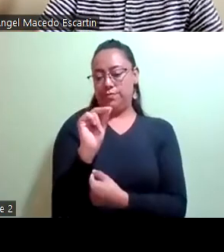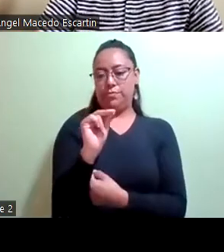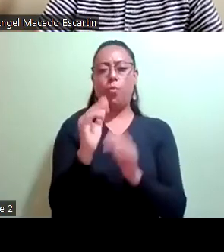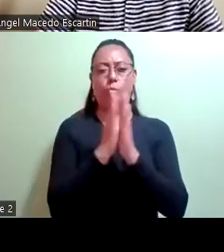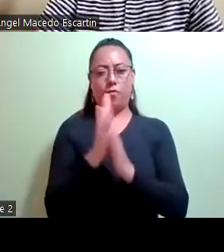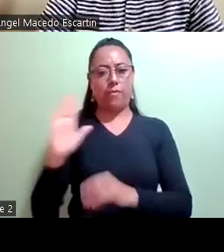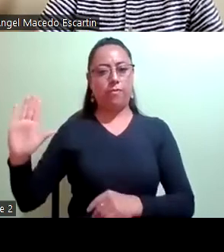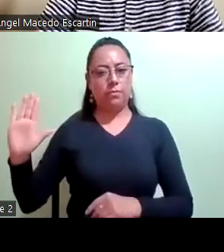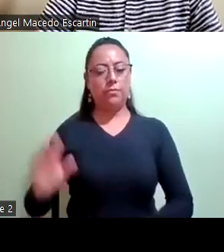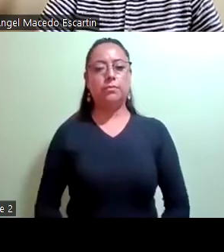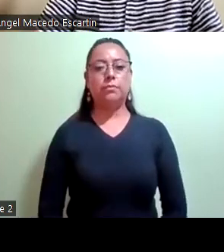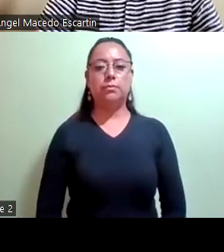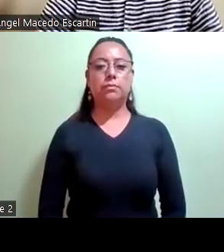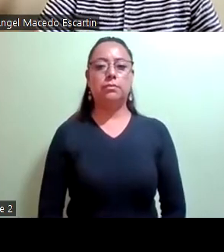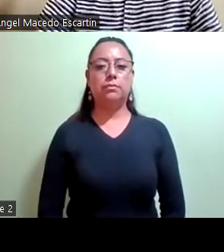mano.